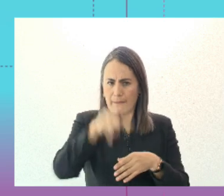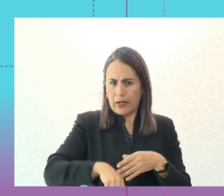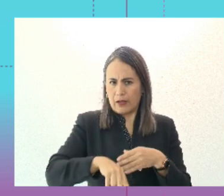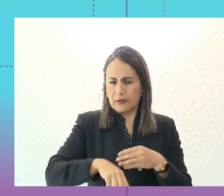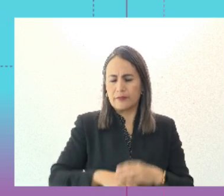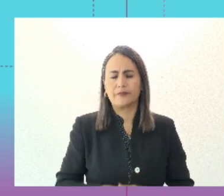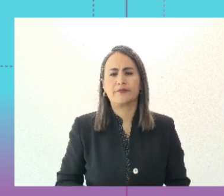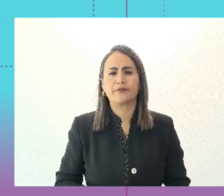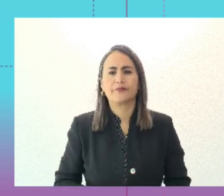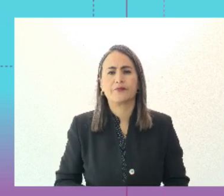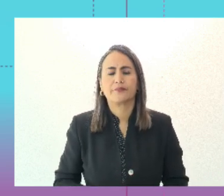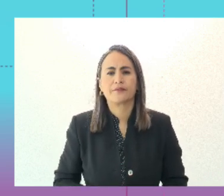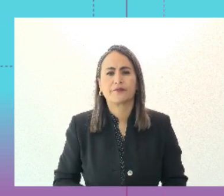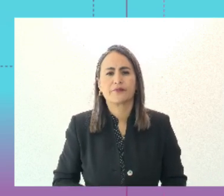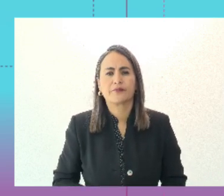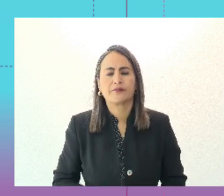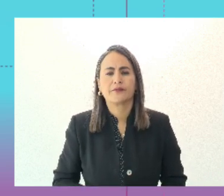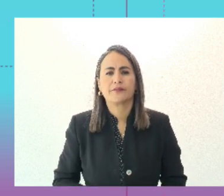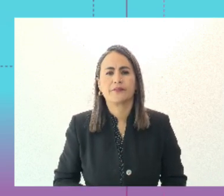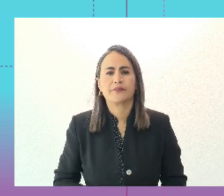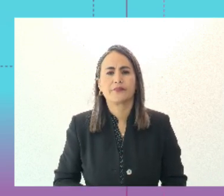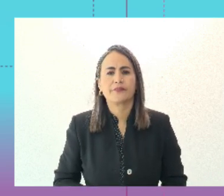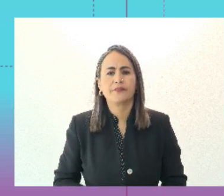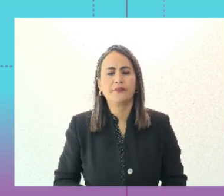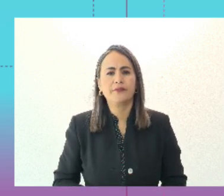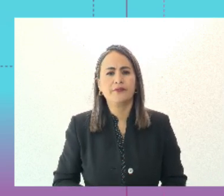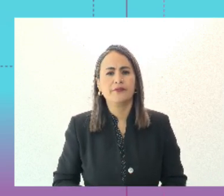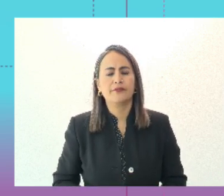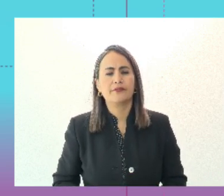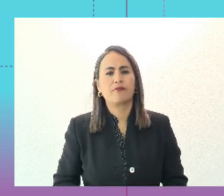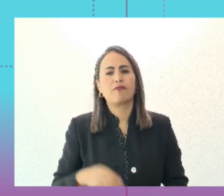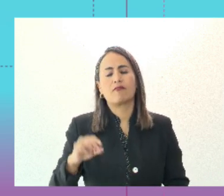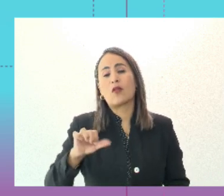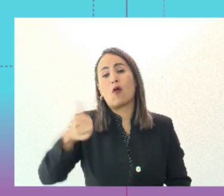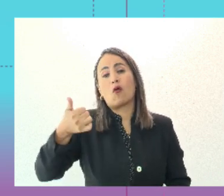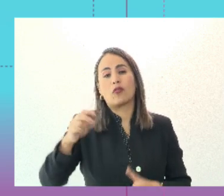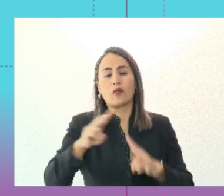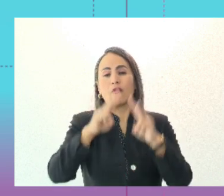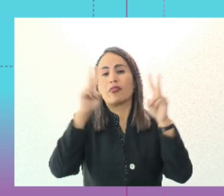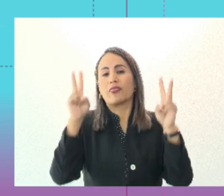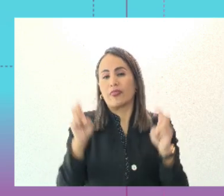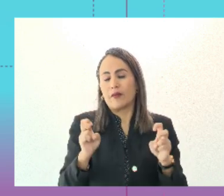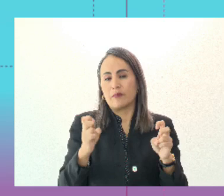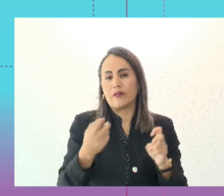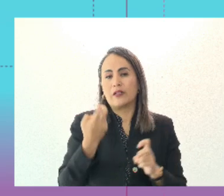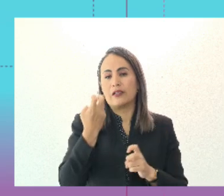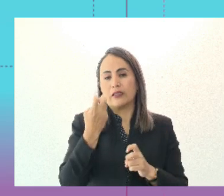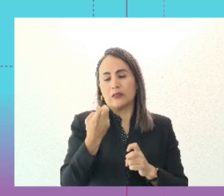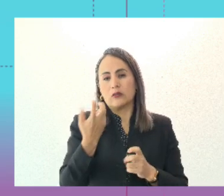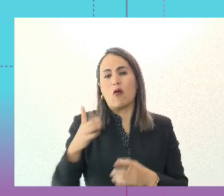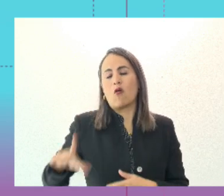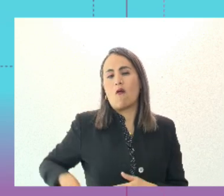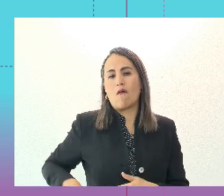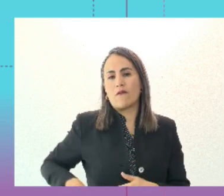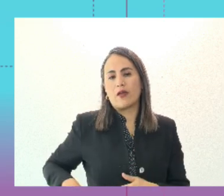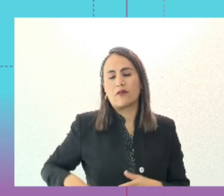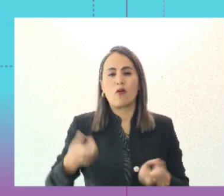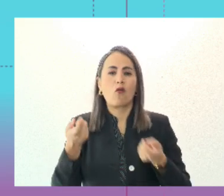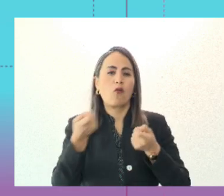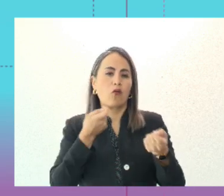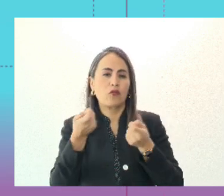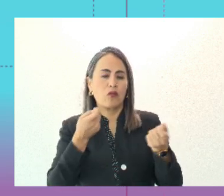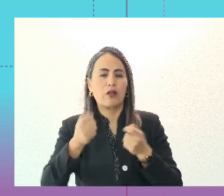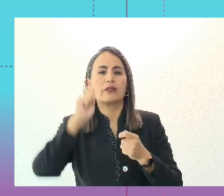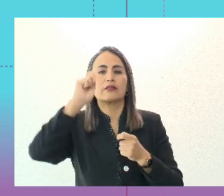Bueno, pues voy a hablar de un tema que es una herramienta muy común para el control gubernamental, que son